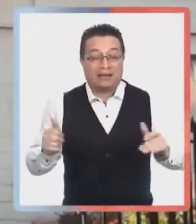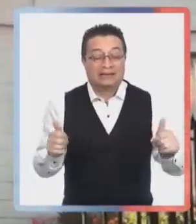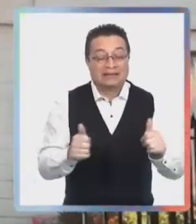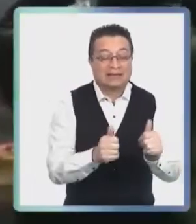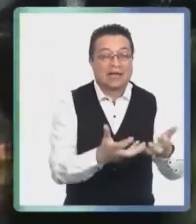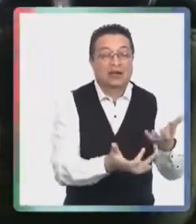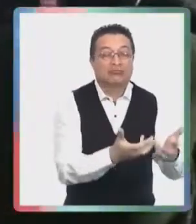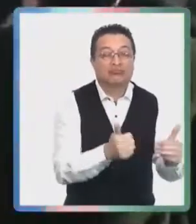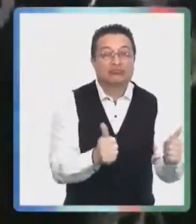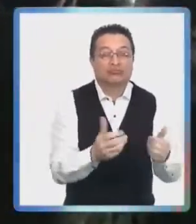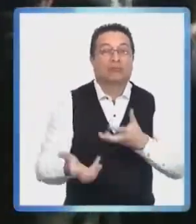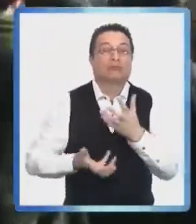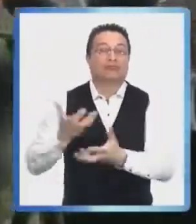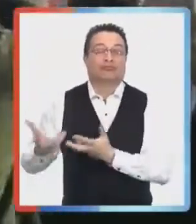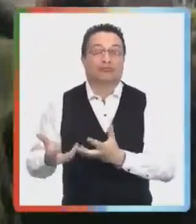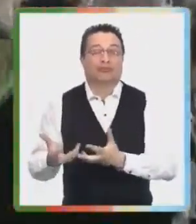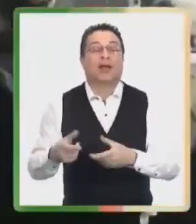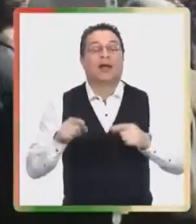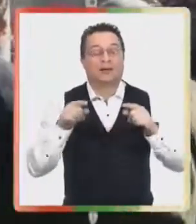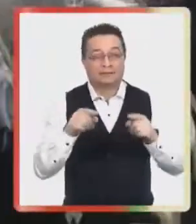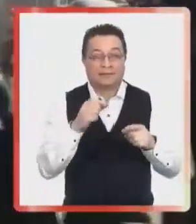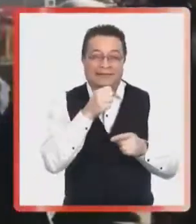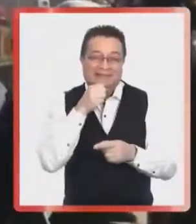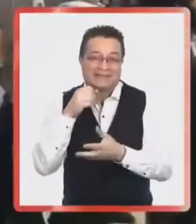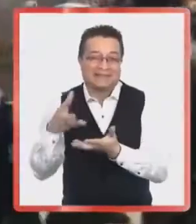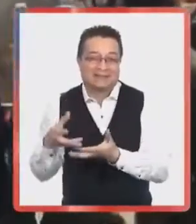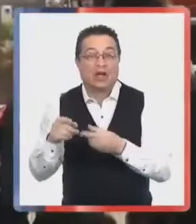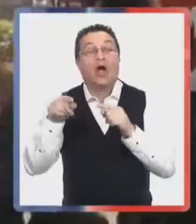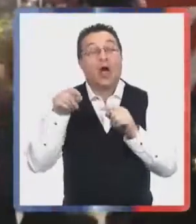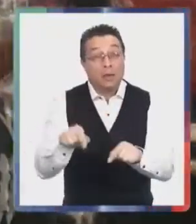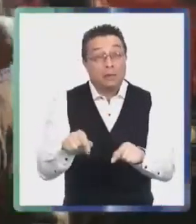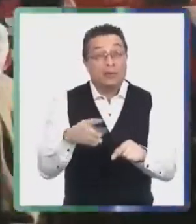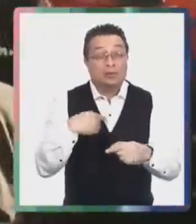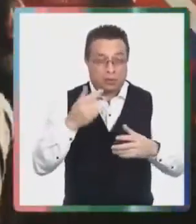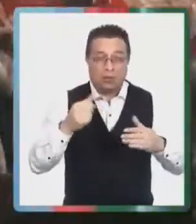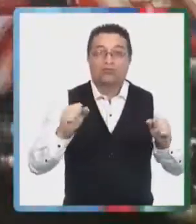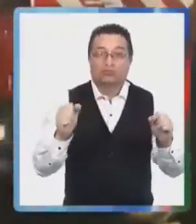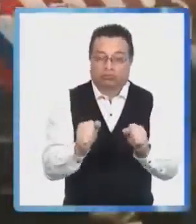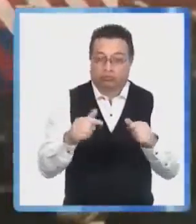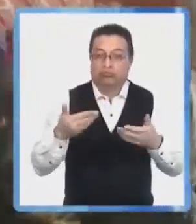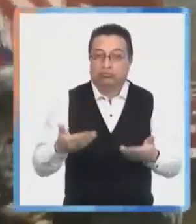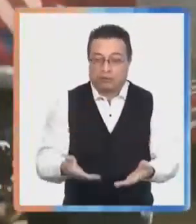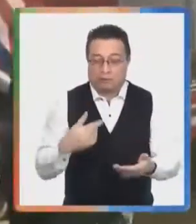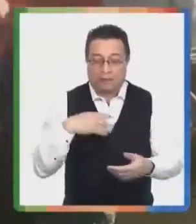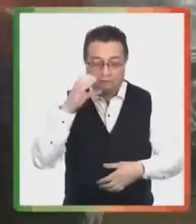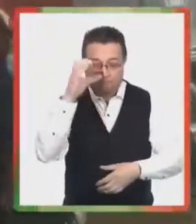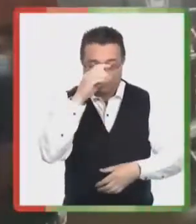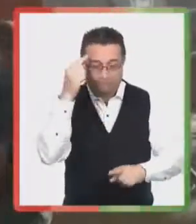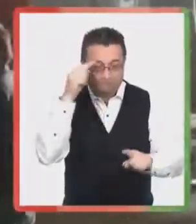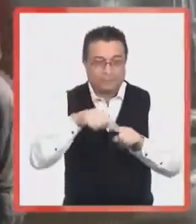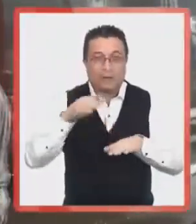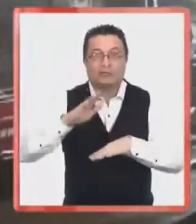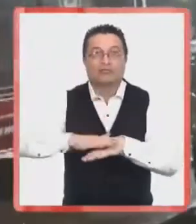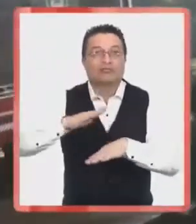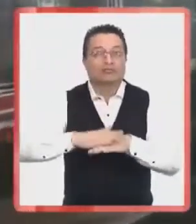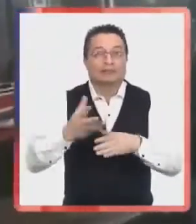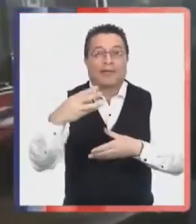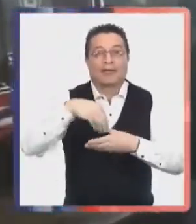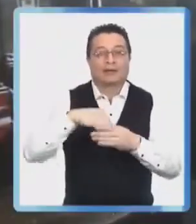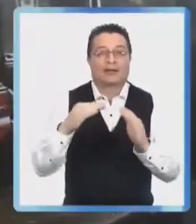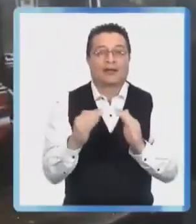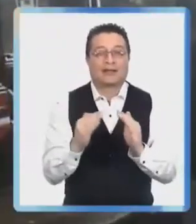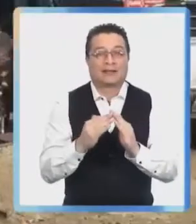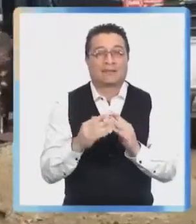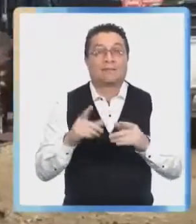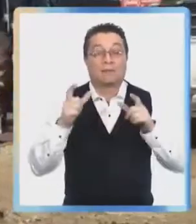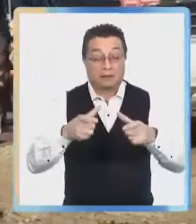cercana a fuentes de calor. No descuidar medidas que son elementales, sobre todo en una época de bajas temperaturas y donde se busca calefaccionar las